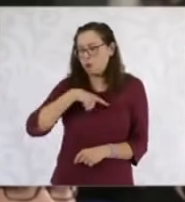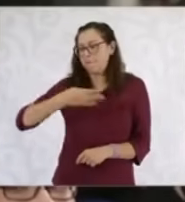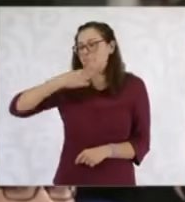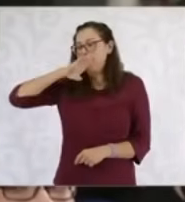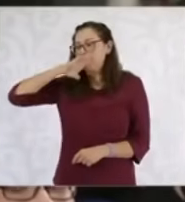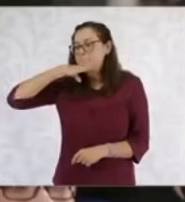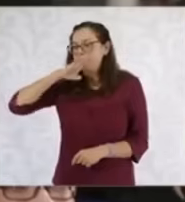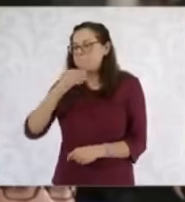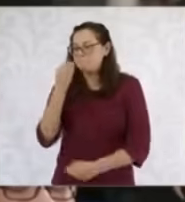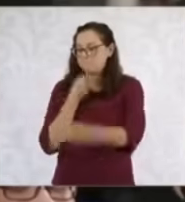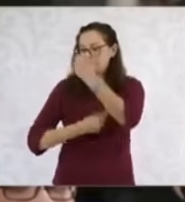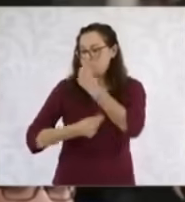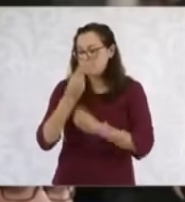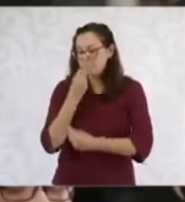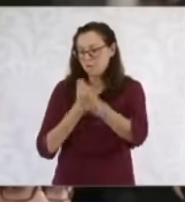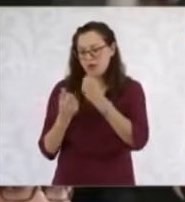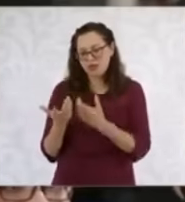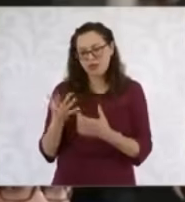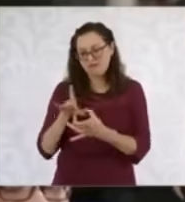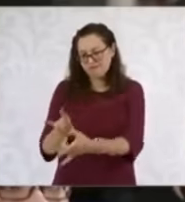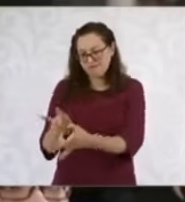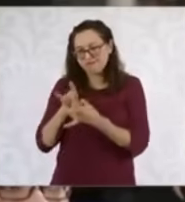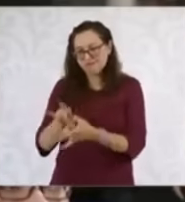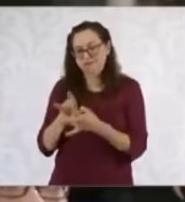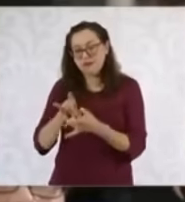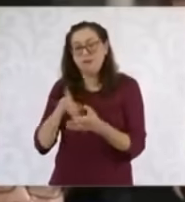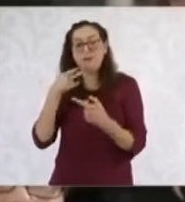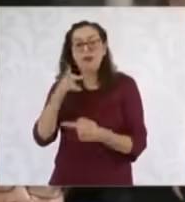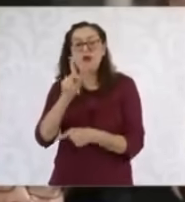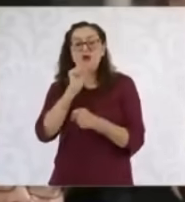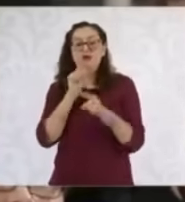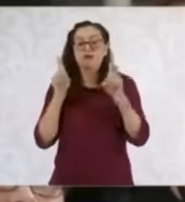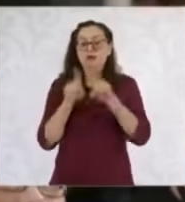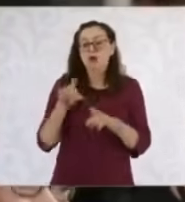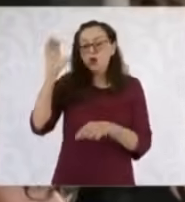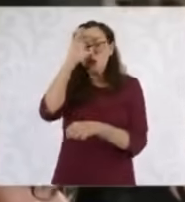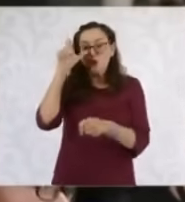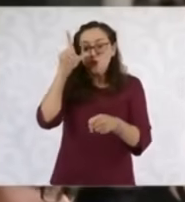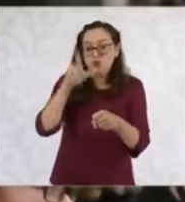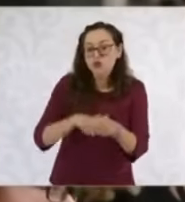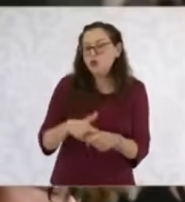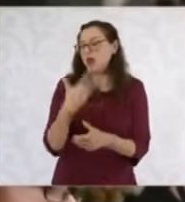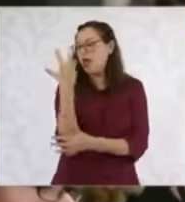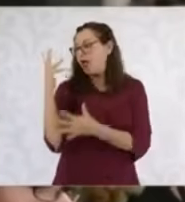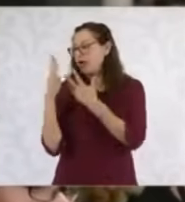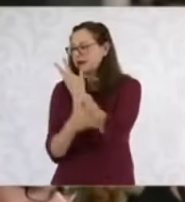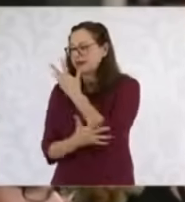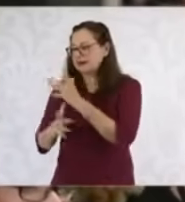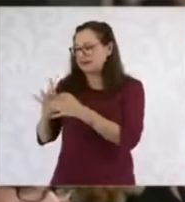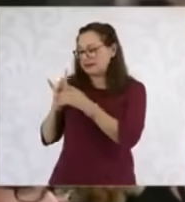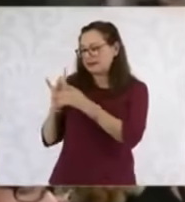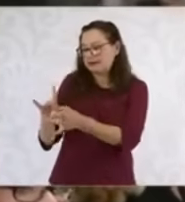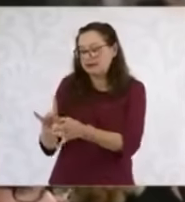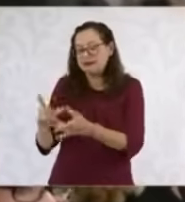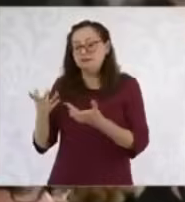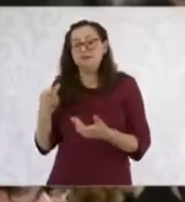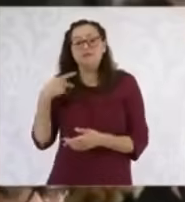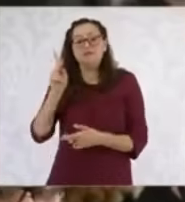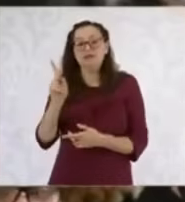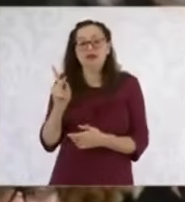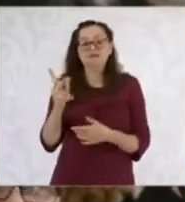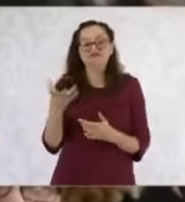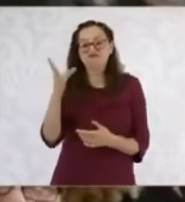de identidad, de cultura, de biodiversidad. ¿Qué va a hacer México en ese sentido si es que ahora se